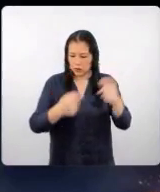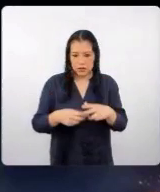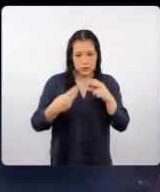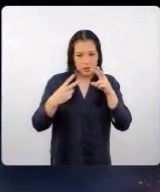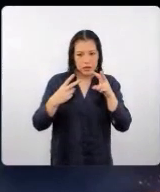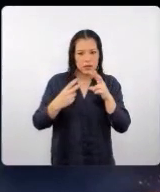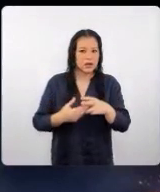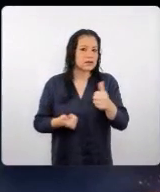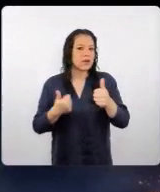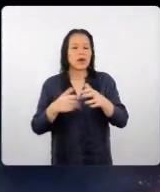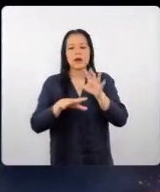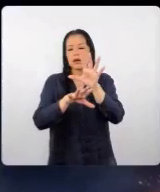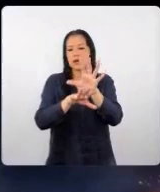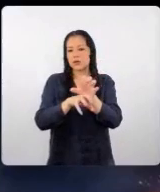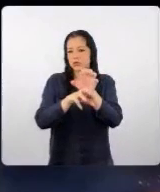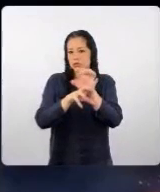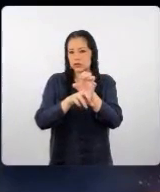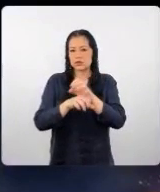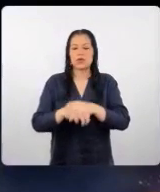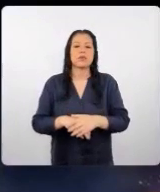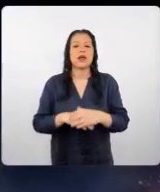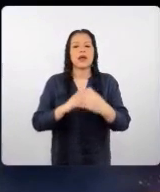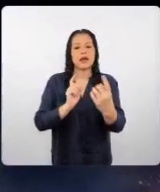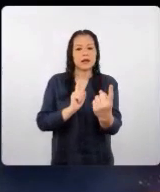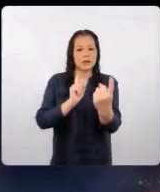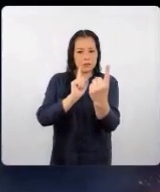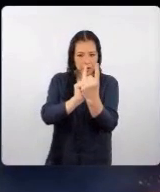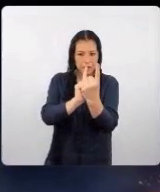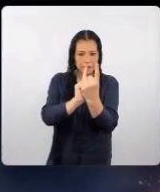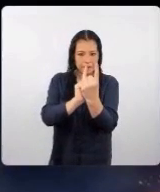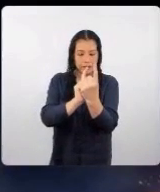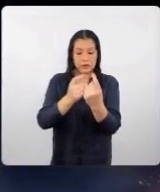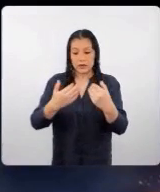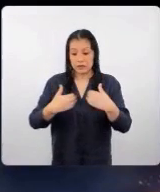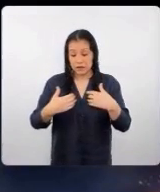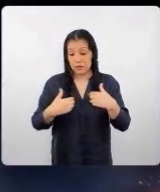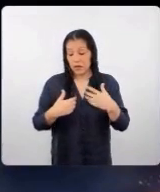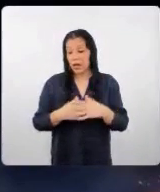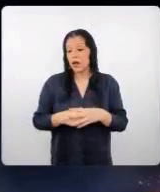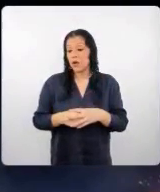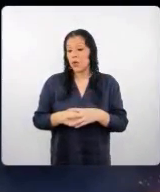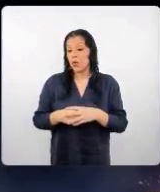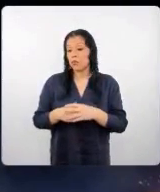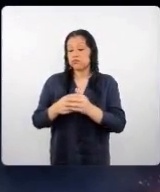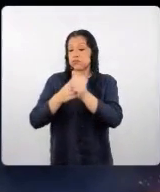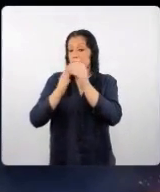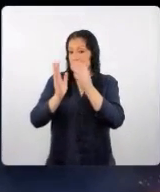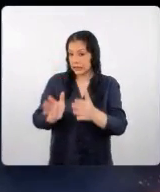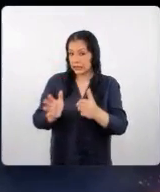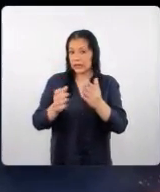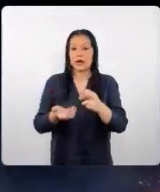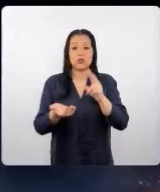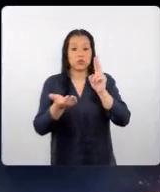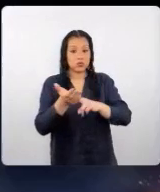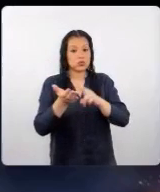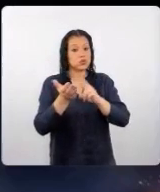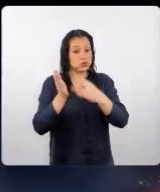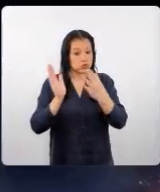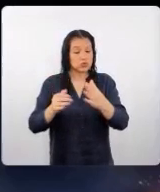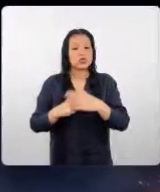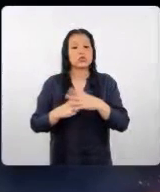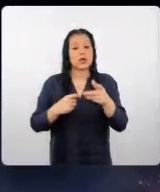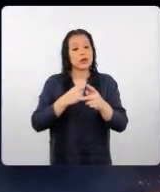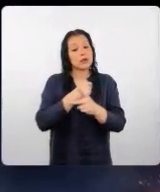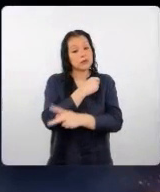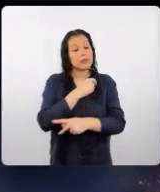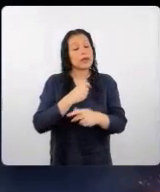turoperación tradicional, muchas veces el cara a cara. Entonces, el tener un agente, un socio dentro del país emisor es muy